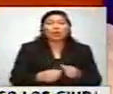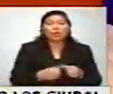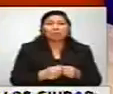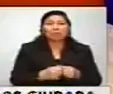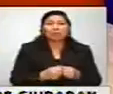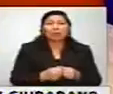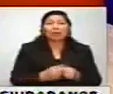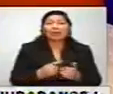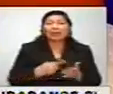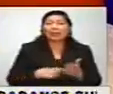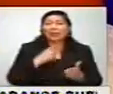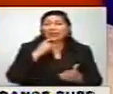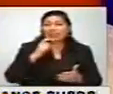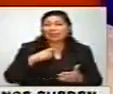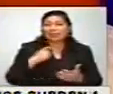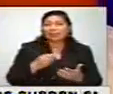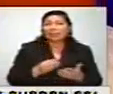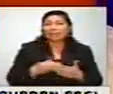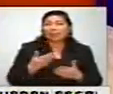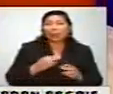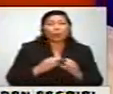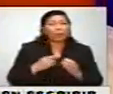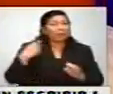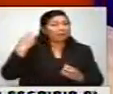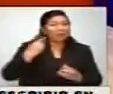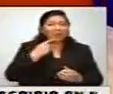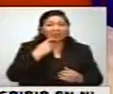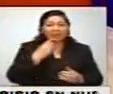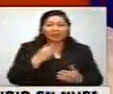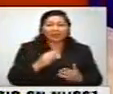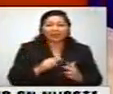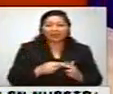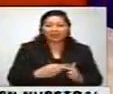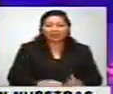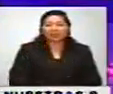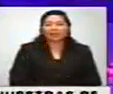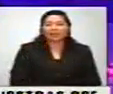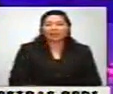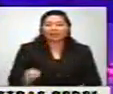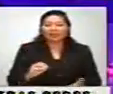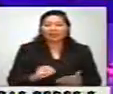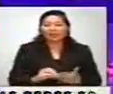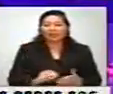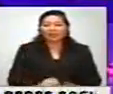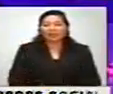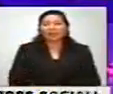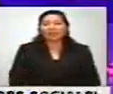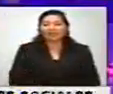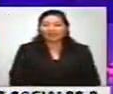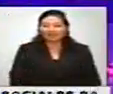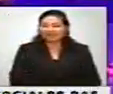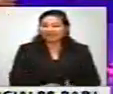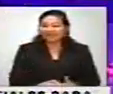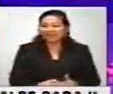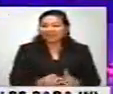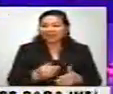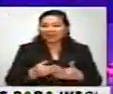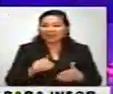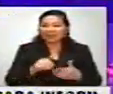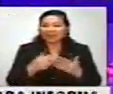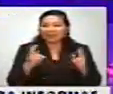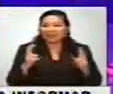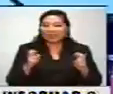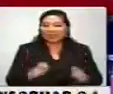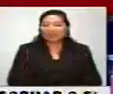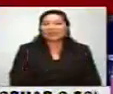firmas requeridas para inscribir un partido político. Me dicen que ya va a empezar el pleno, ya no hay tiempo para más, ya va a empezar el pleno. ¿Qué temas se van a abordar hoy